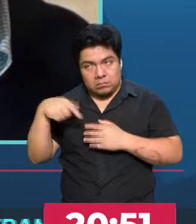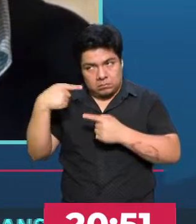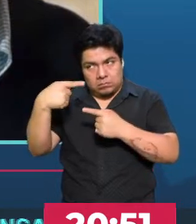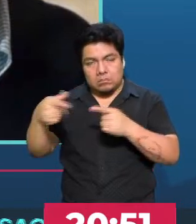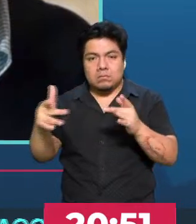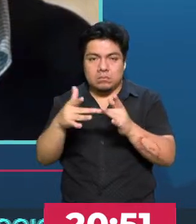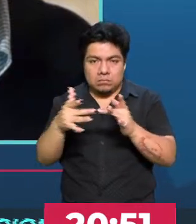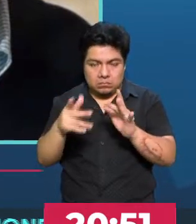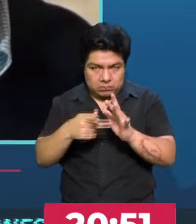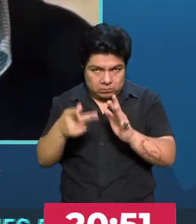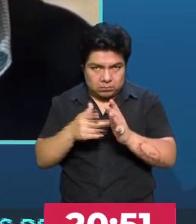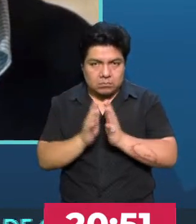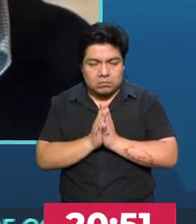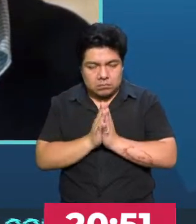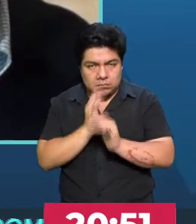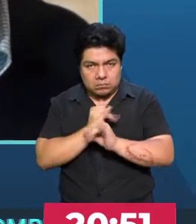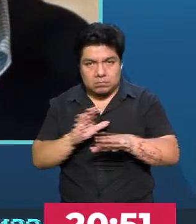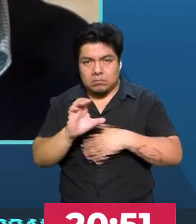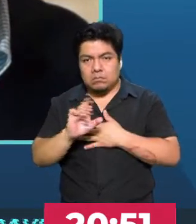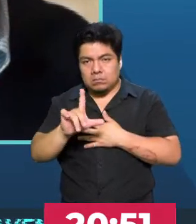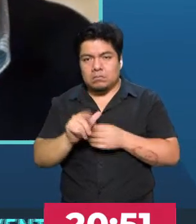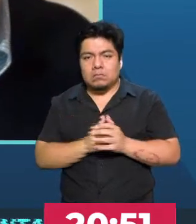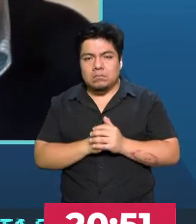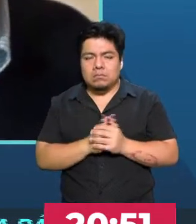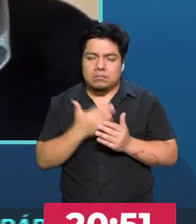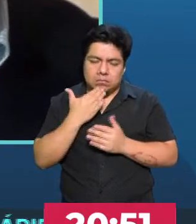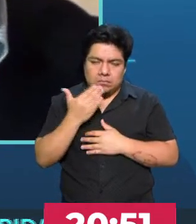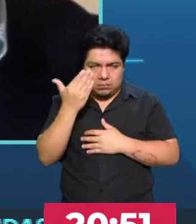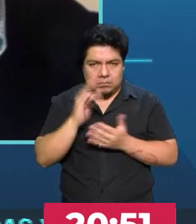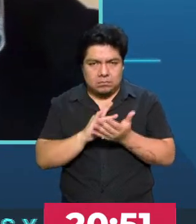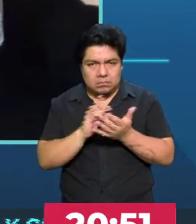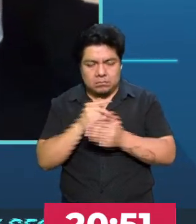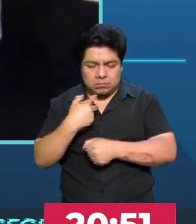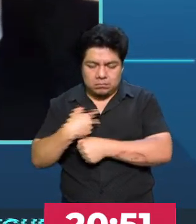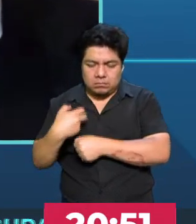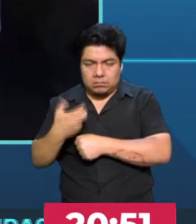nuevamente en este espacio Informe Capital. Al contrario, muchas gracias por la invitación. Que tengan buenas noches.